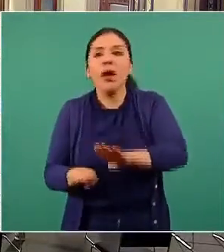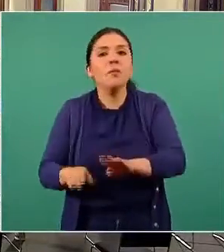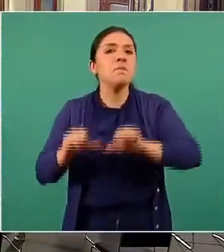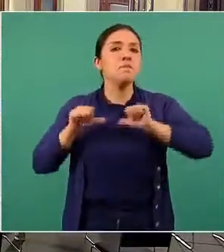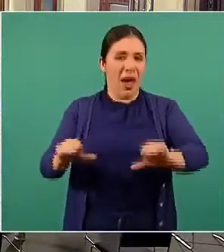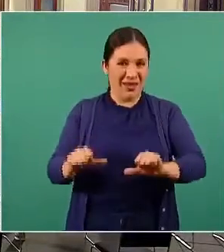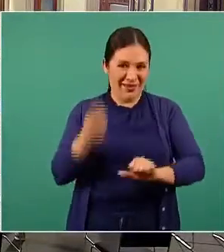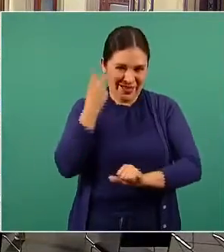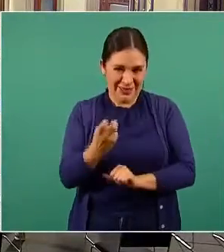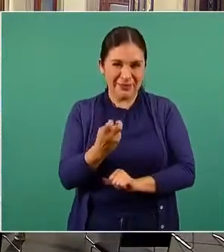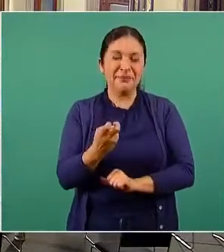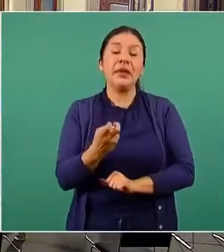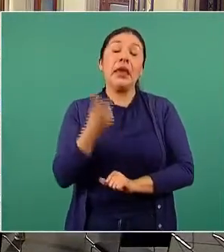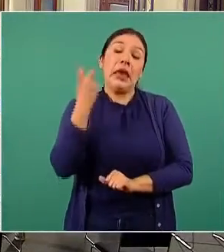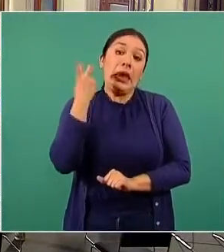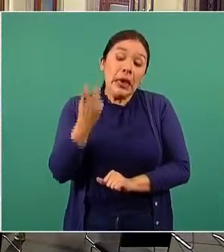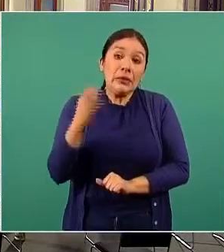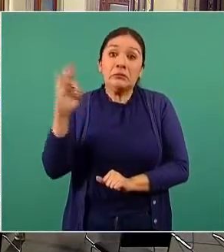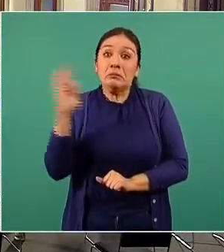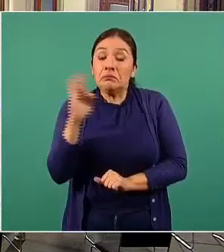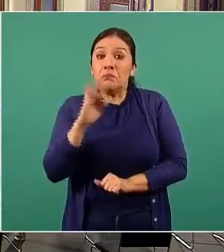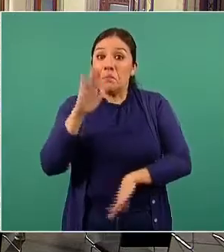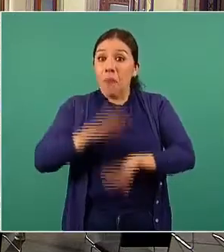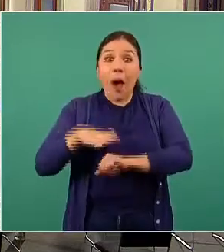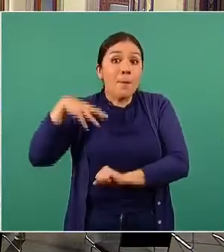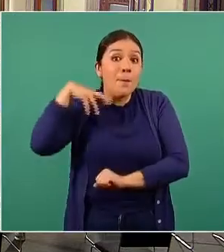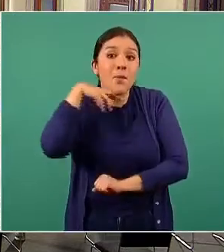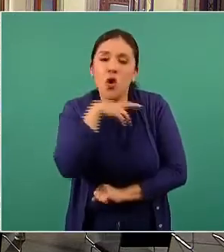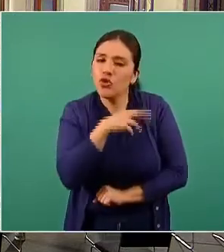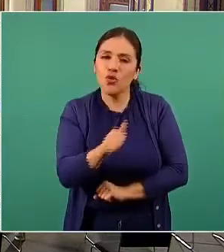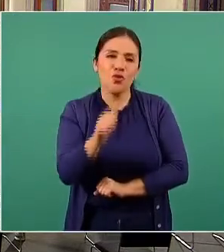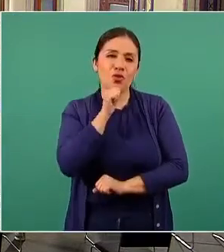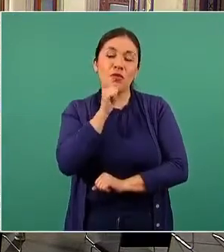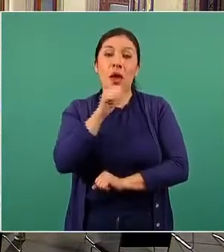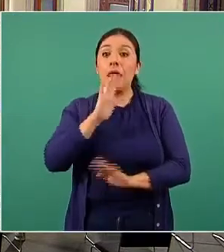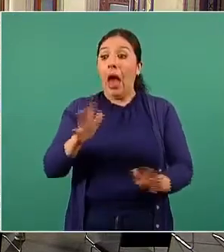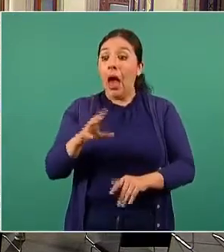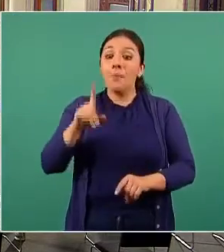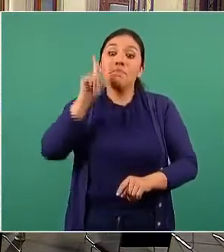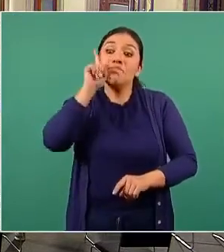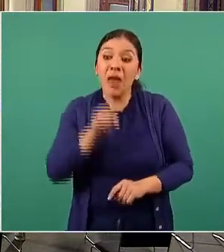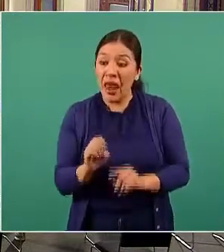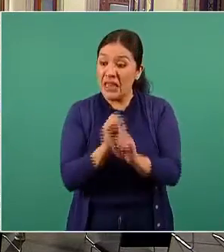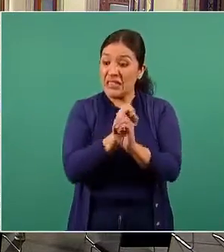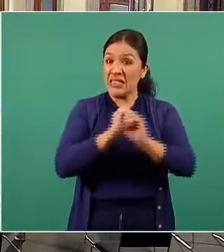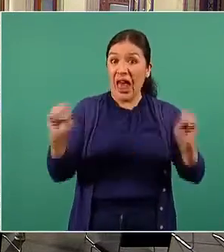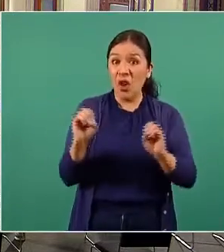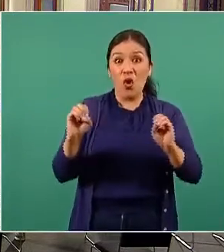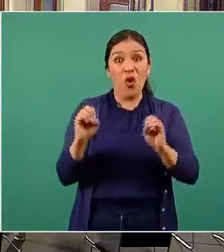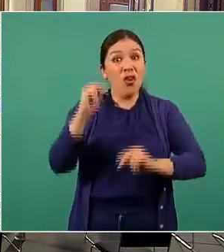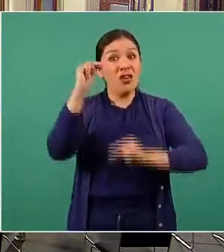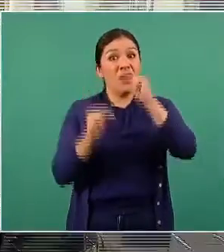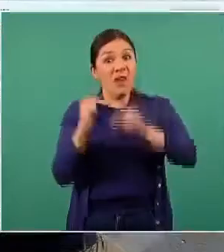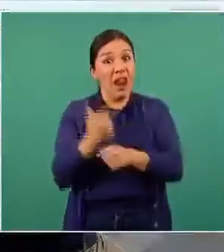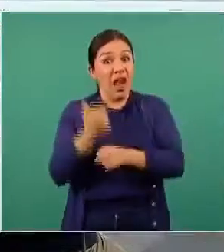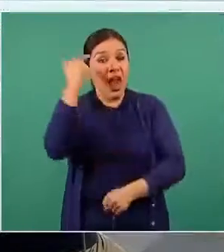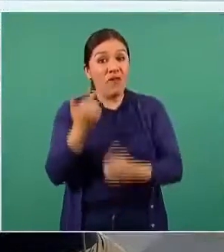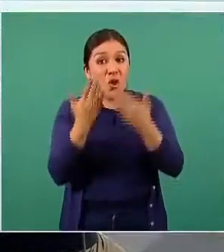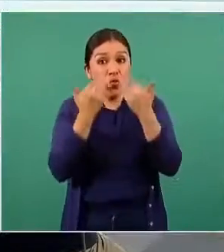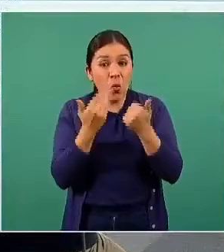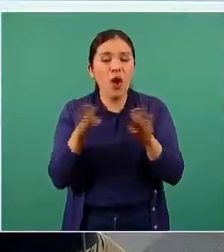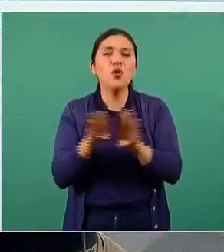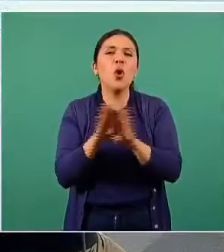Obviamente esto no llegará tan pronto a un cero, o no regresará a niveles en los que teníamos